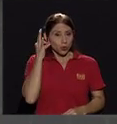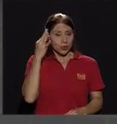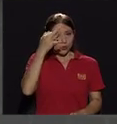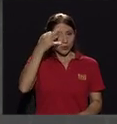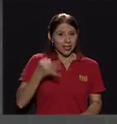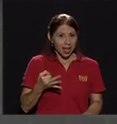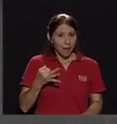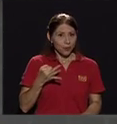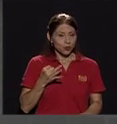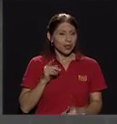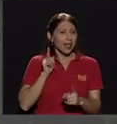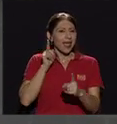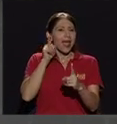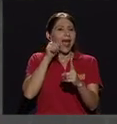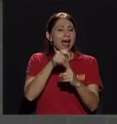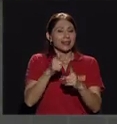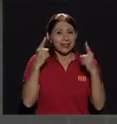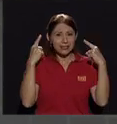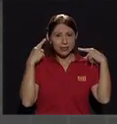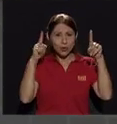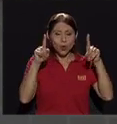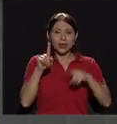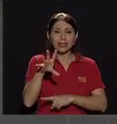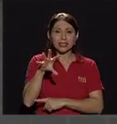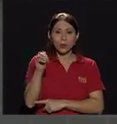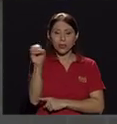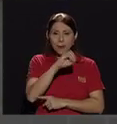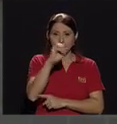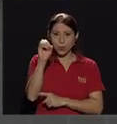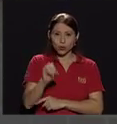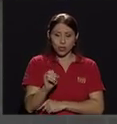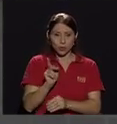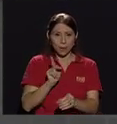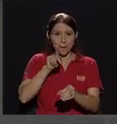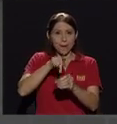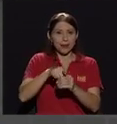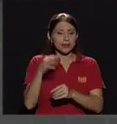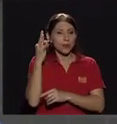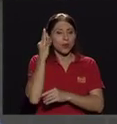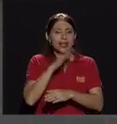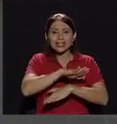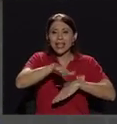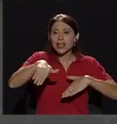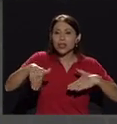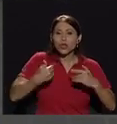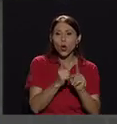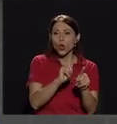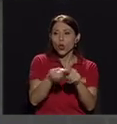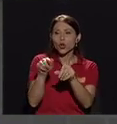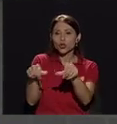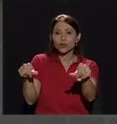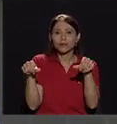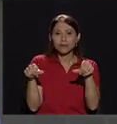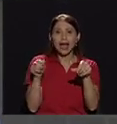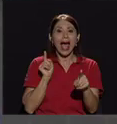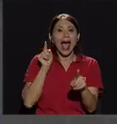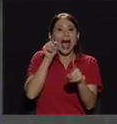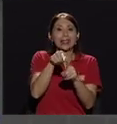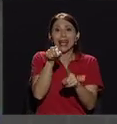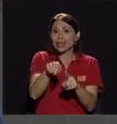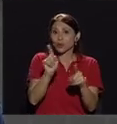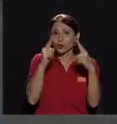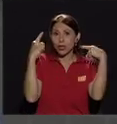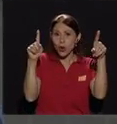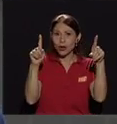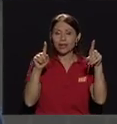Nosotras consideramos que hasta que no haya un 50% de participación de mujeres en todos los espacios, la lucha va a